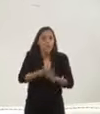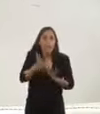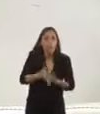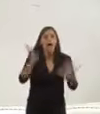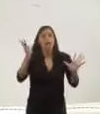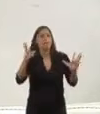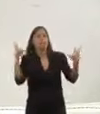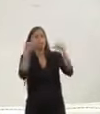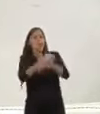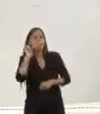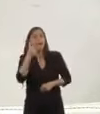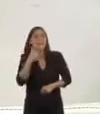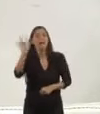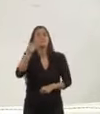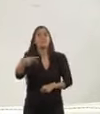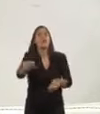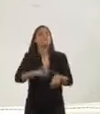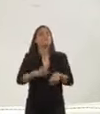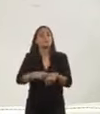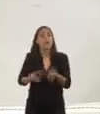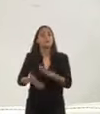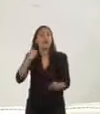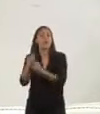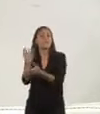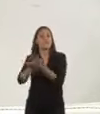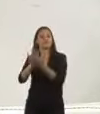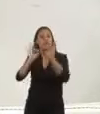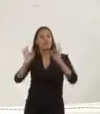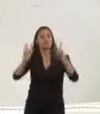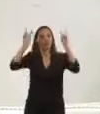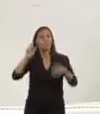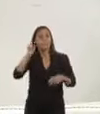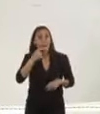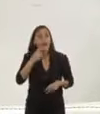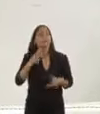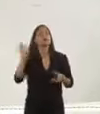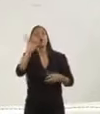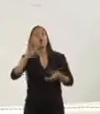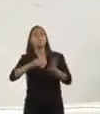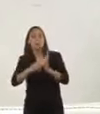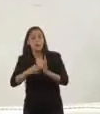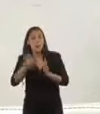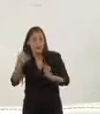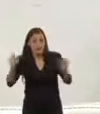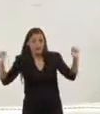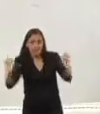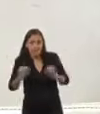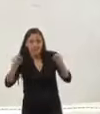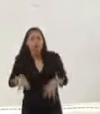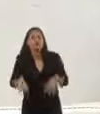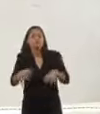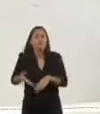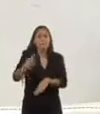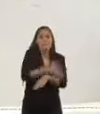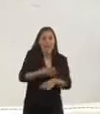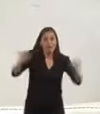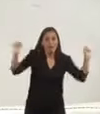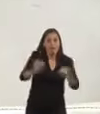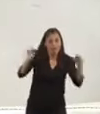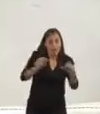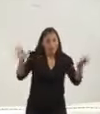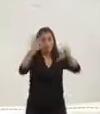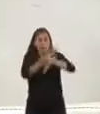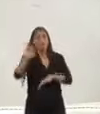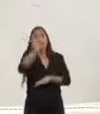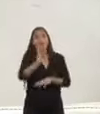regularizarse la situación si el problema fue el frío que se anticipó o hubo problemas con la carta de crédito